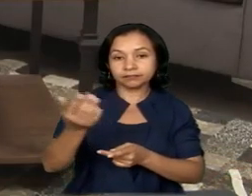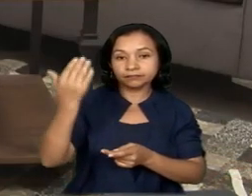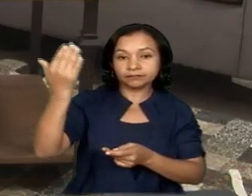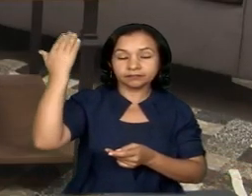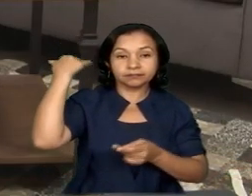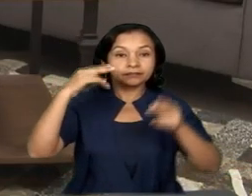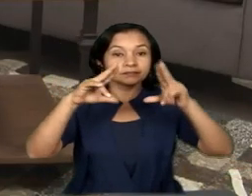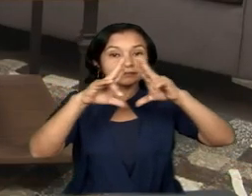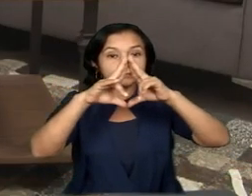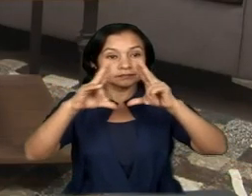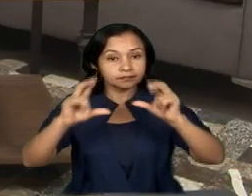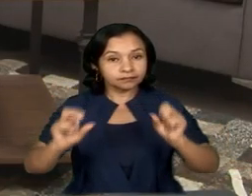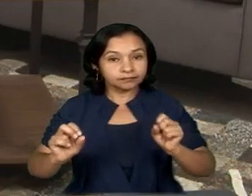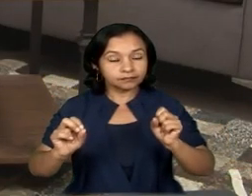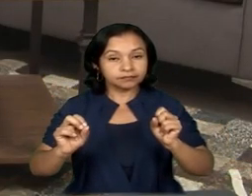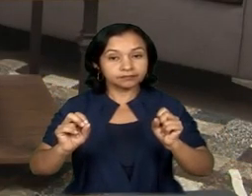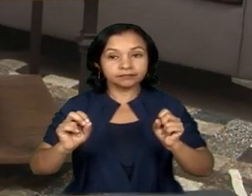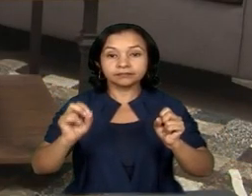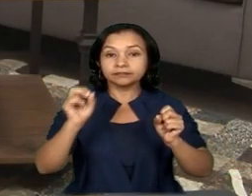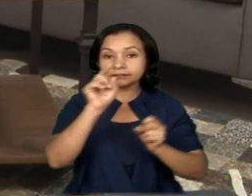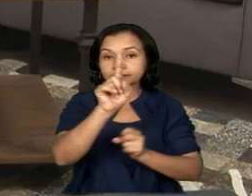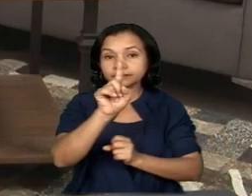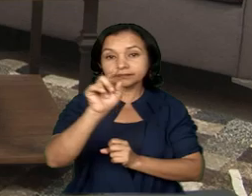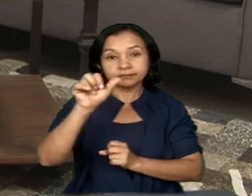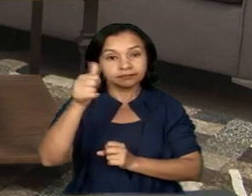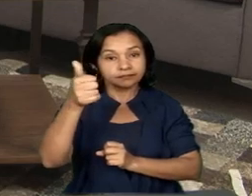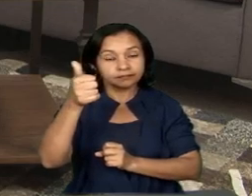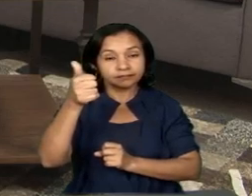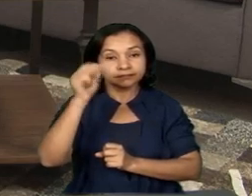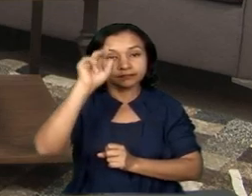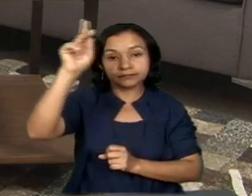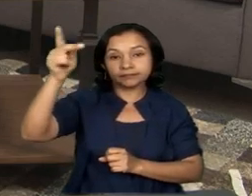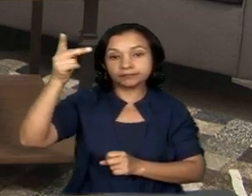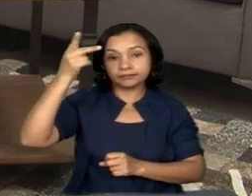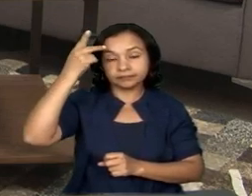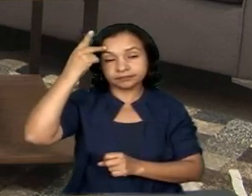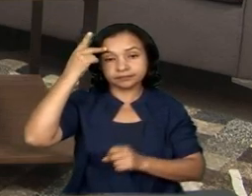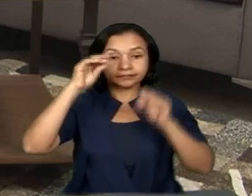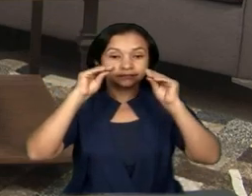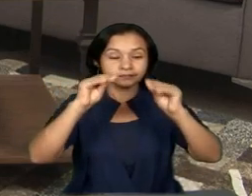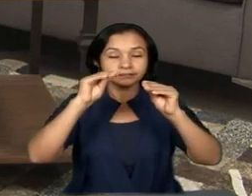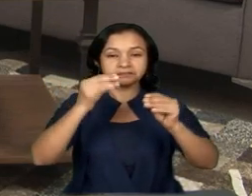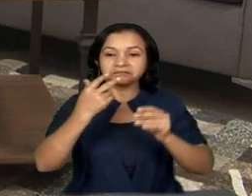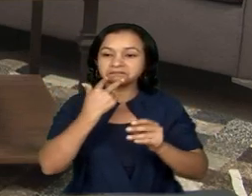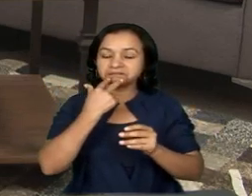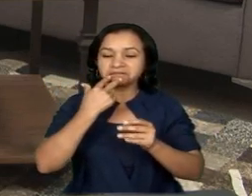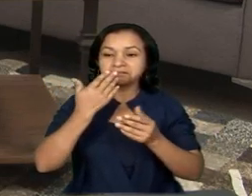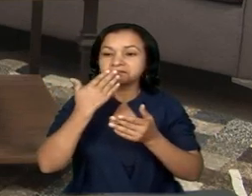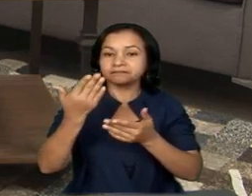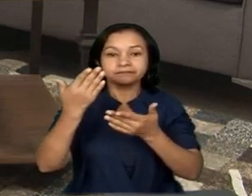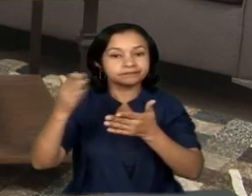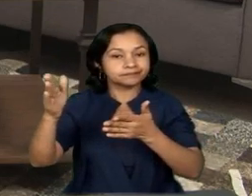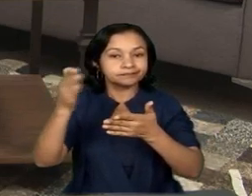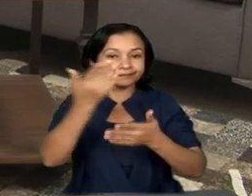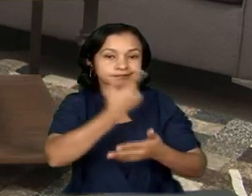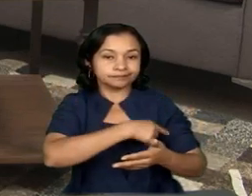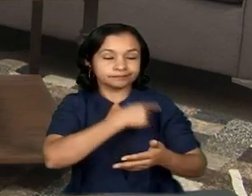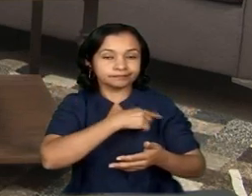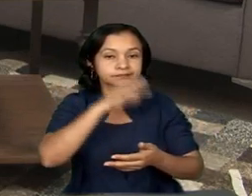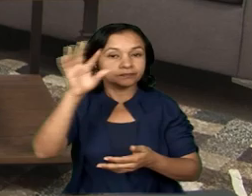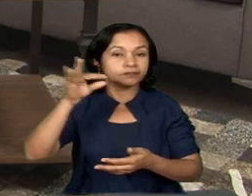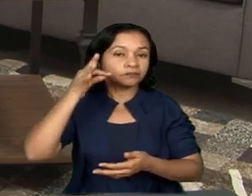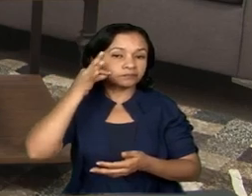país, en los 16 años de políticas educativas neoliberales, en las escuelas normales se cerró